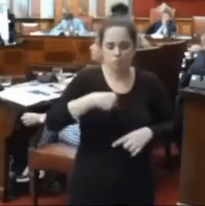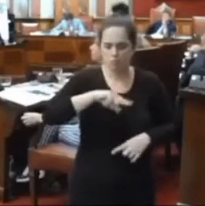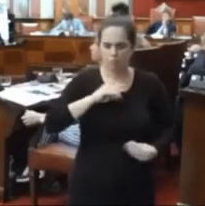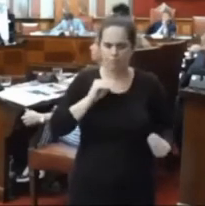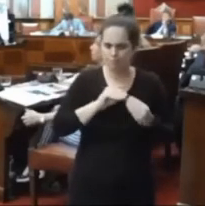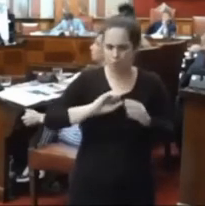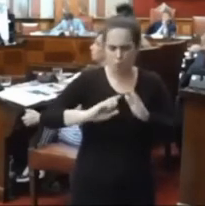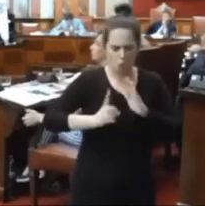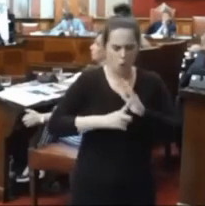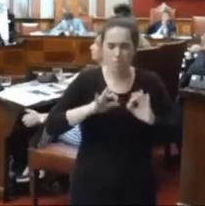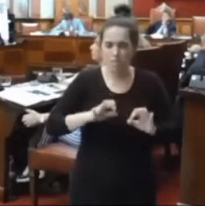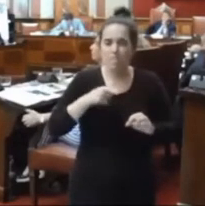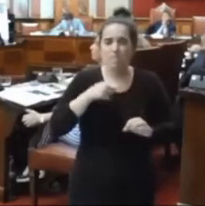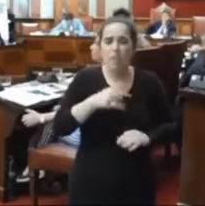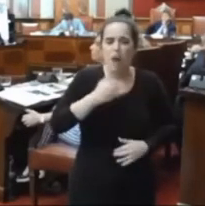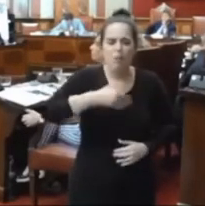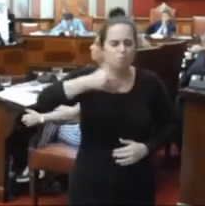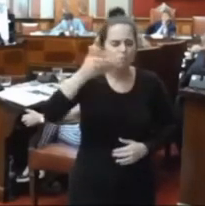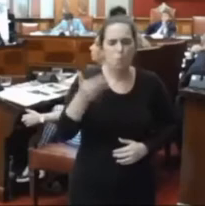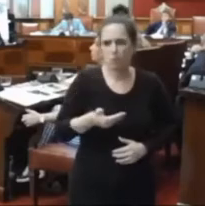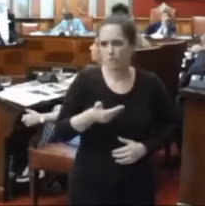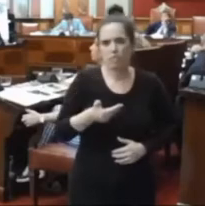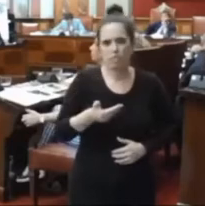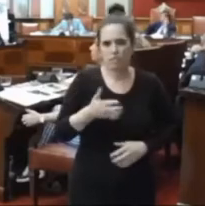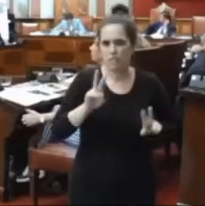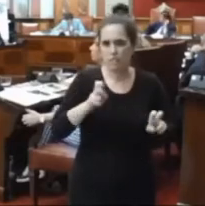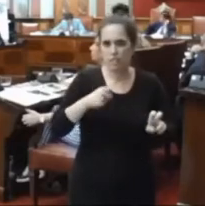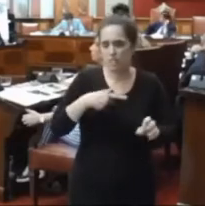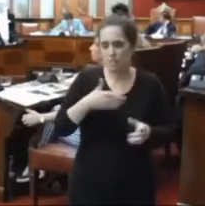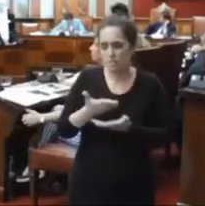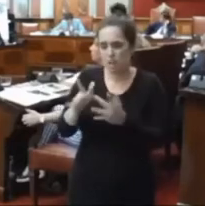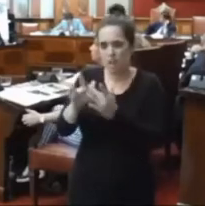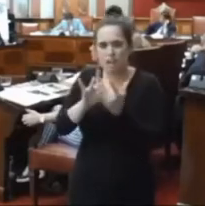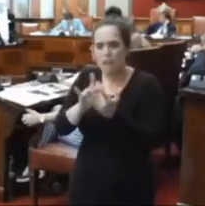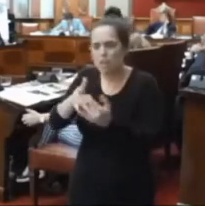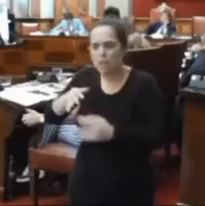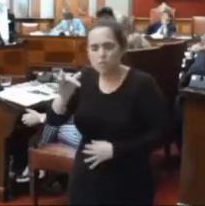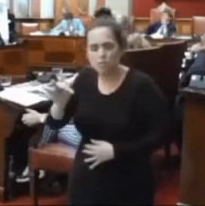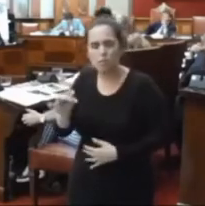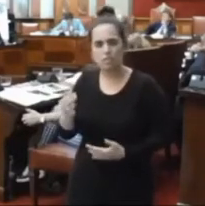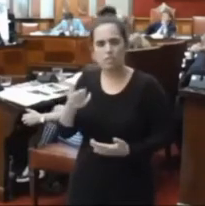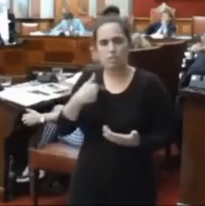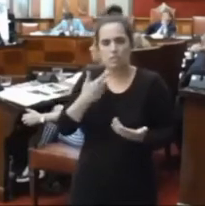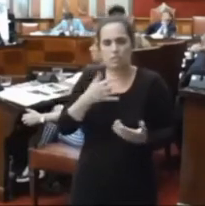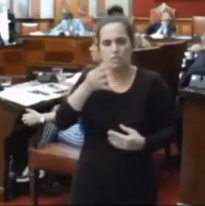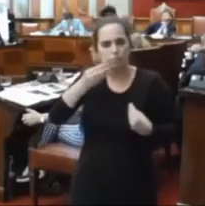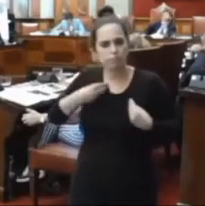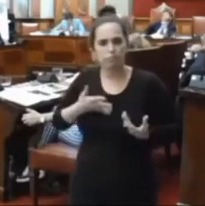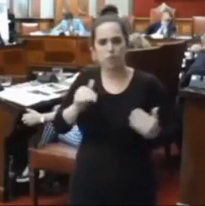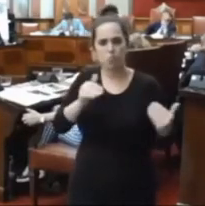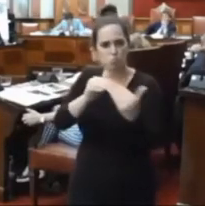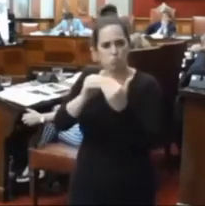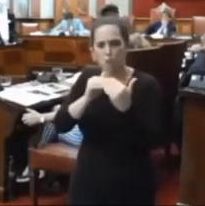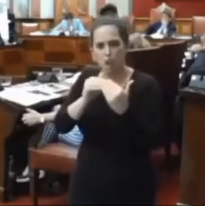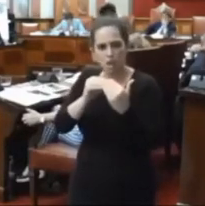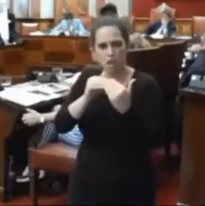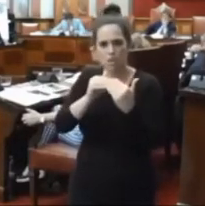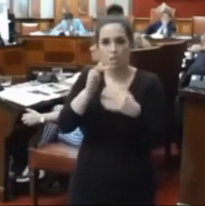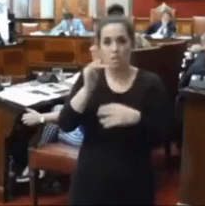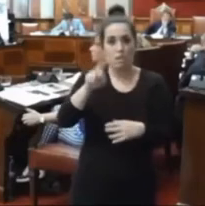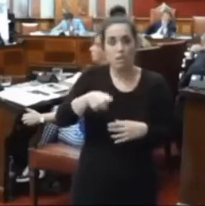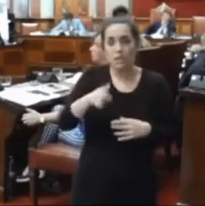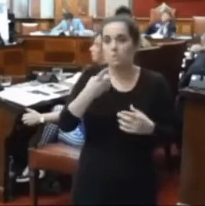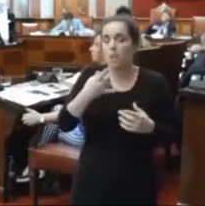es reconocida como un elemento clave en la promoción de las relaciones positivas, saludables e igualitarias, en la prevención de los embarazos